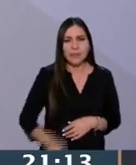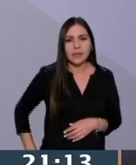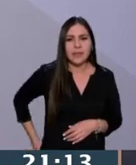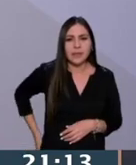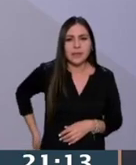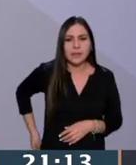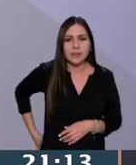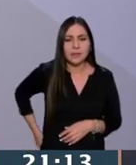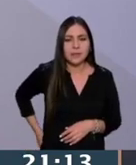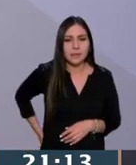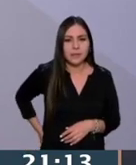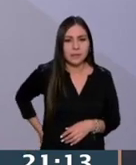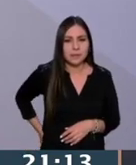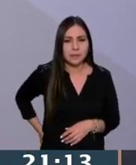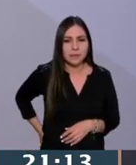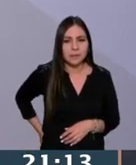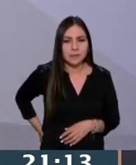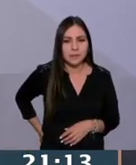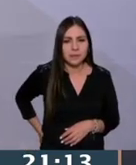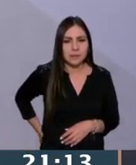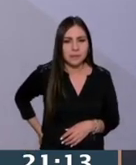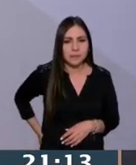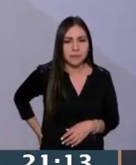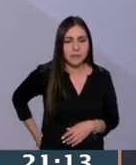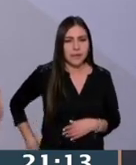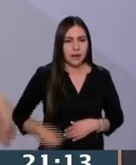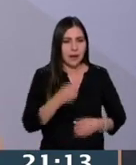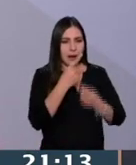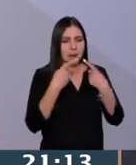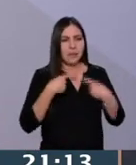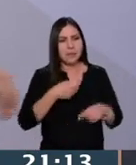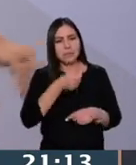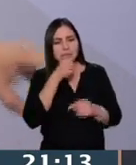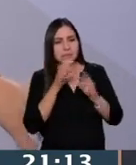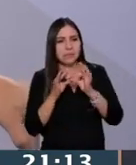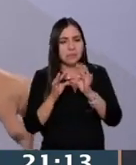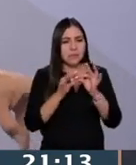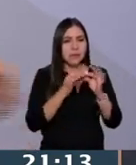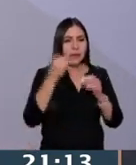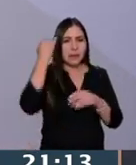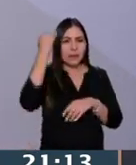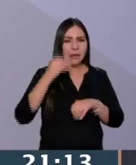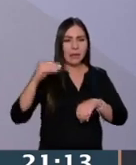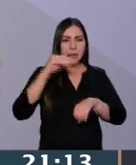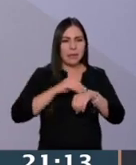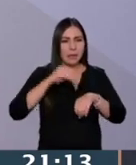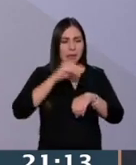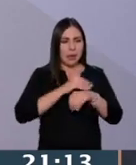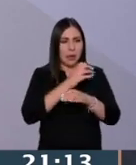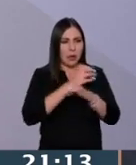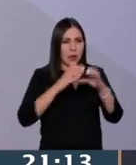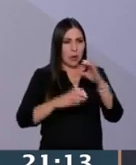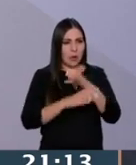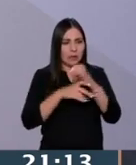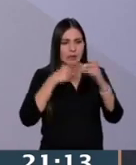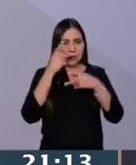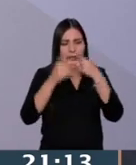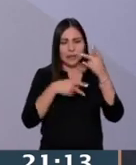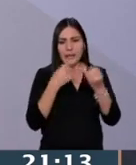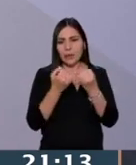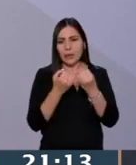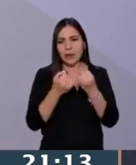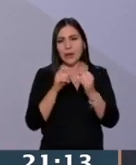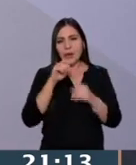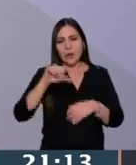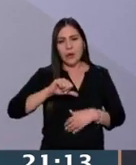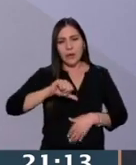algunos comentaristas son capaces de inventarse fuentes, inventarse cosas y crear una realidad alterna, como la mención honorífica que